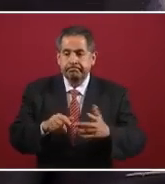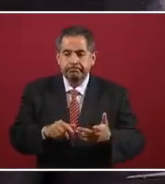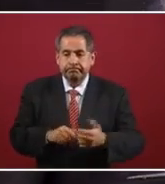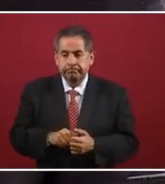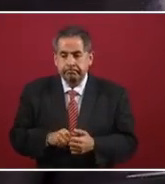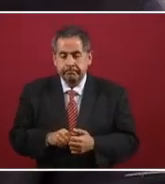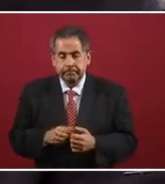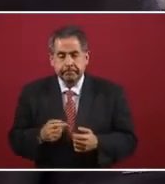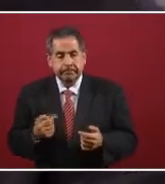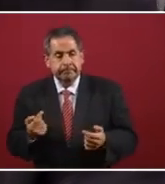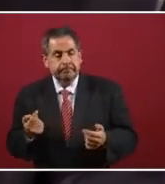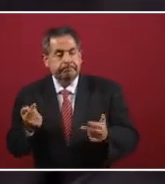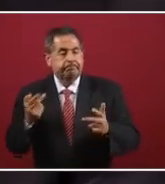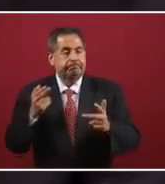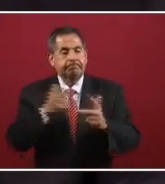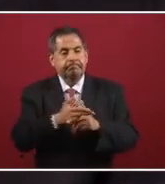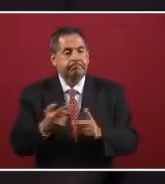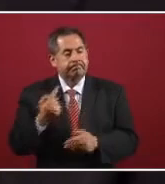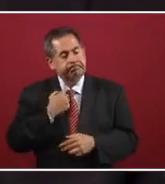asesinaron